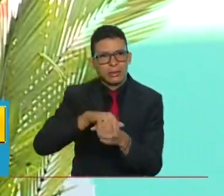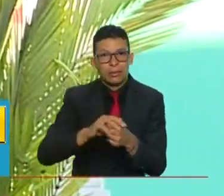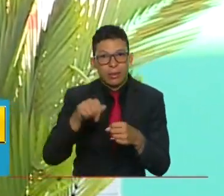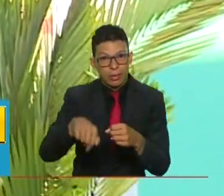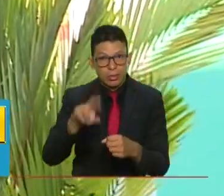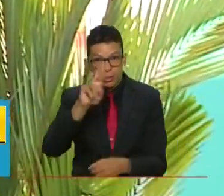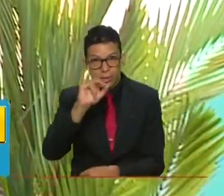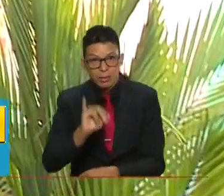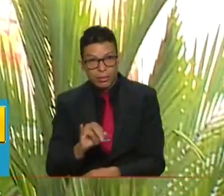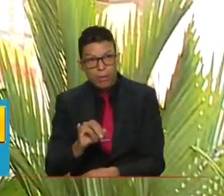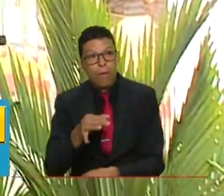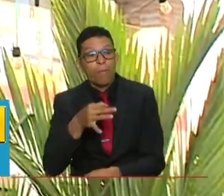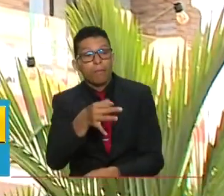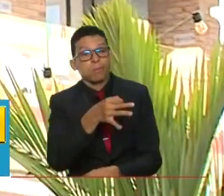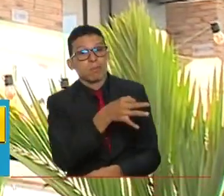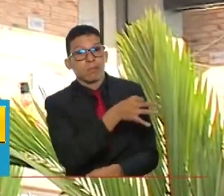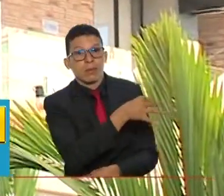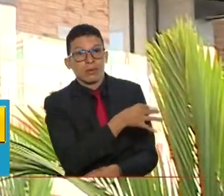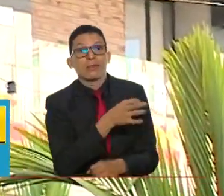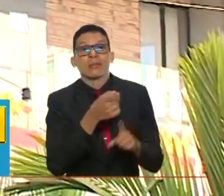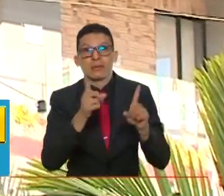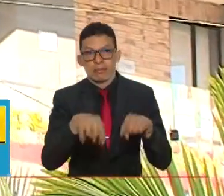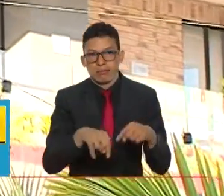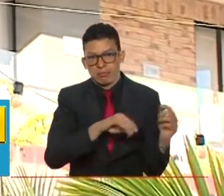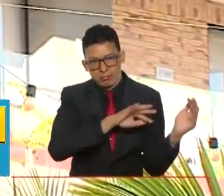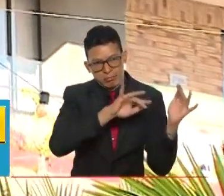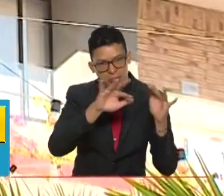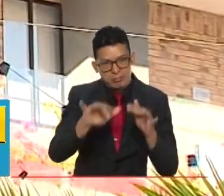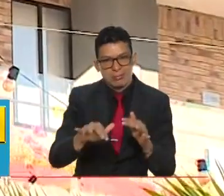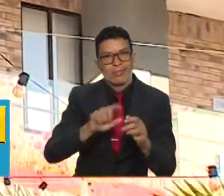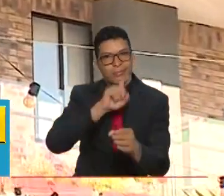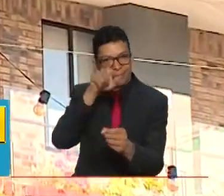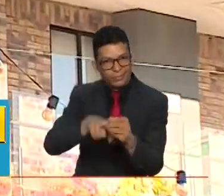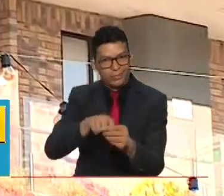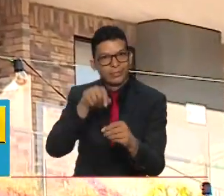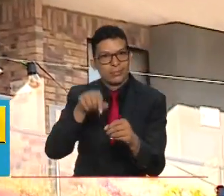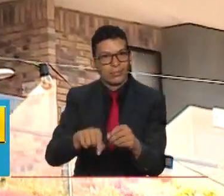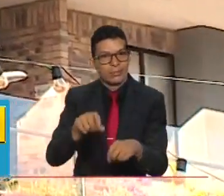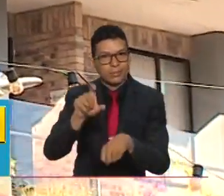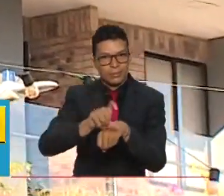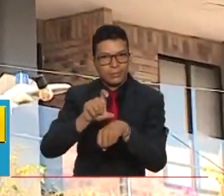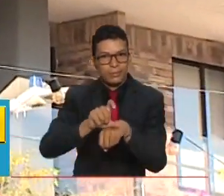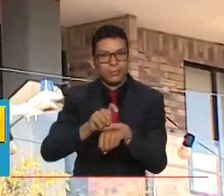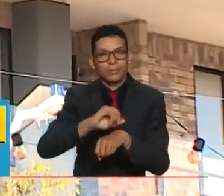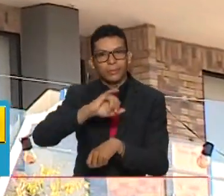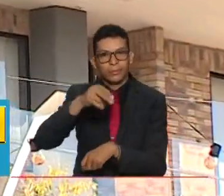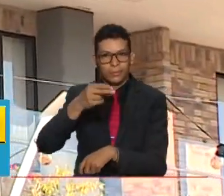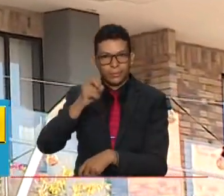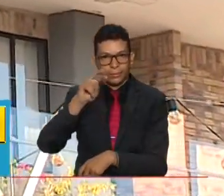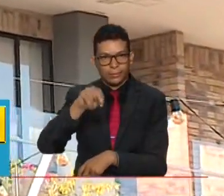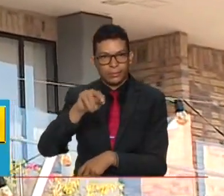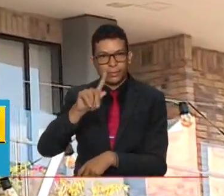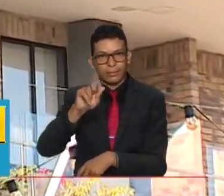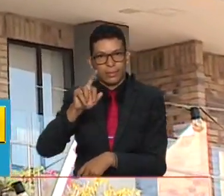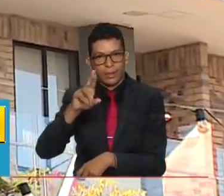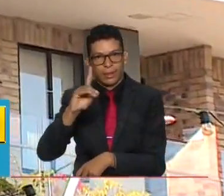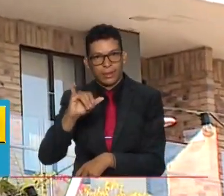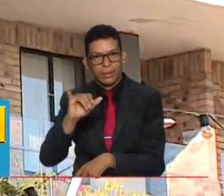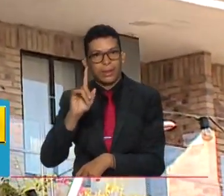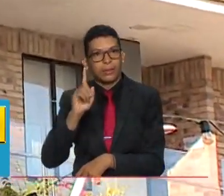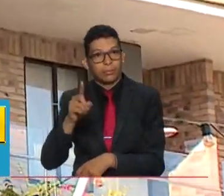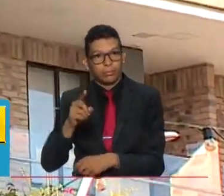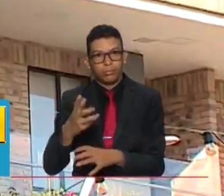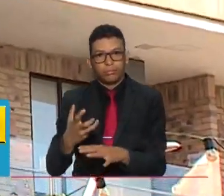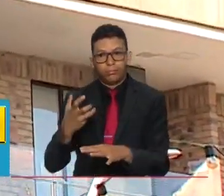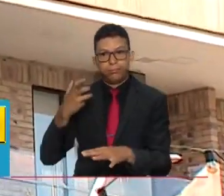municipio, sino de otros vecinos que llegan aquí a formarse en estas instalaciones que John Freddy Moncada les está mostrando, que conjuga pasado y